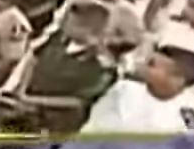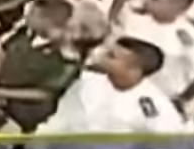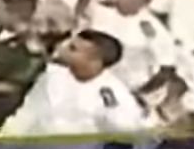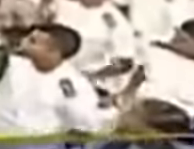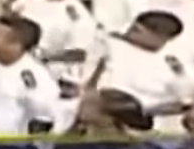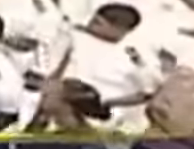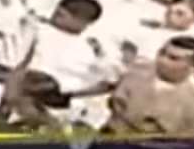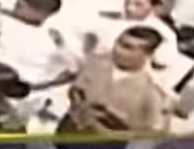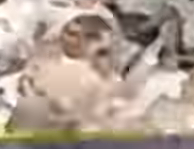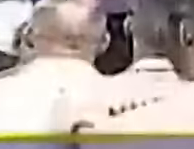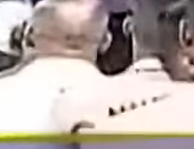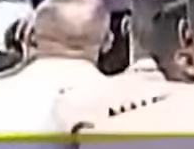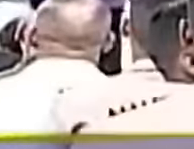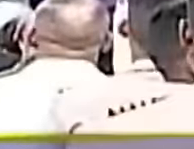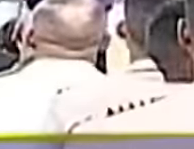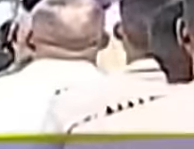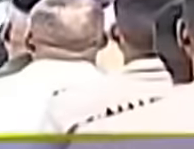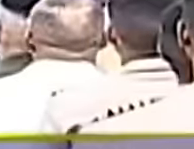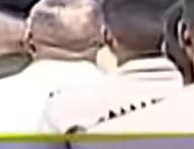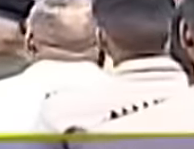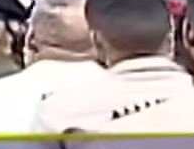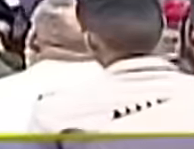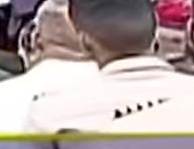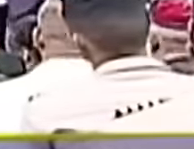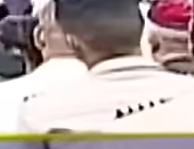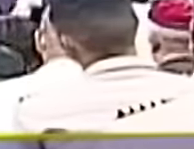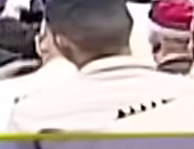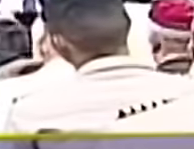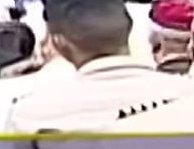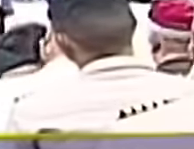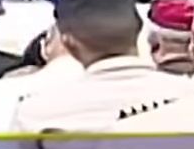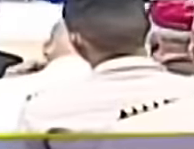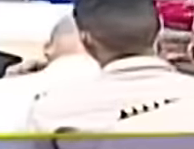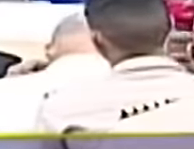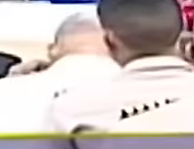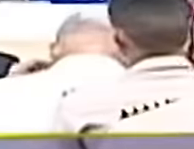Ambiente musical en el Poliedro de Caracas.